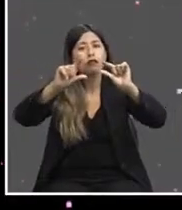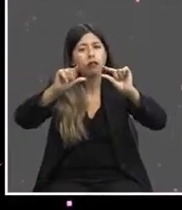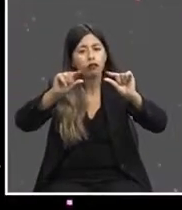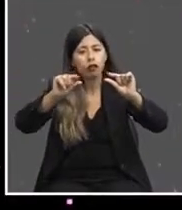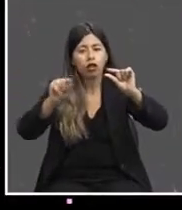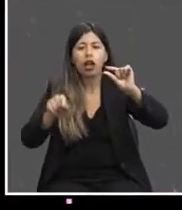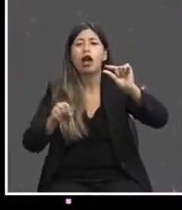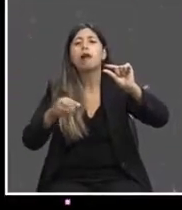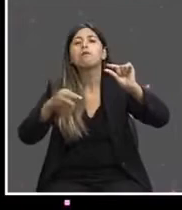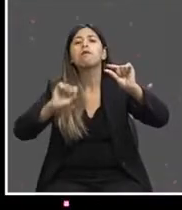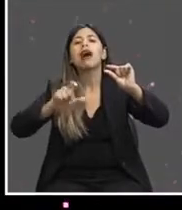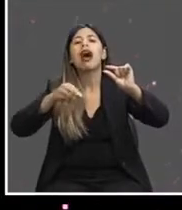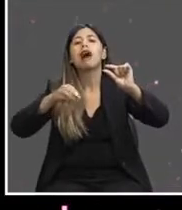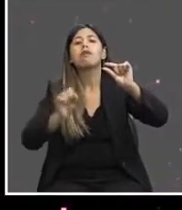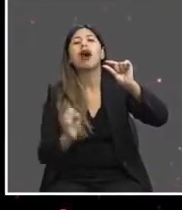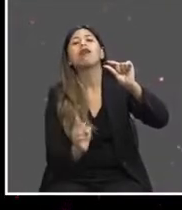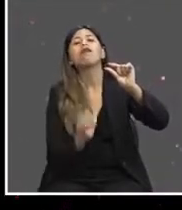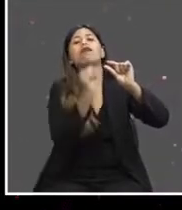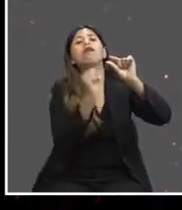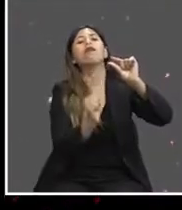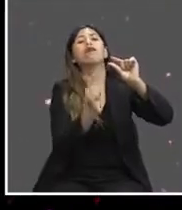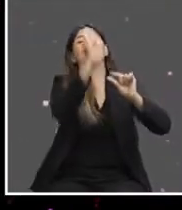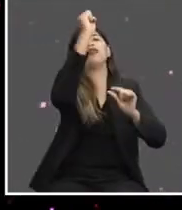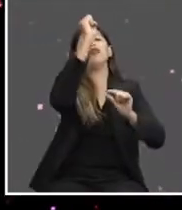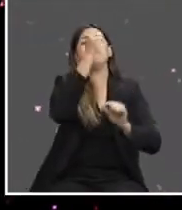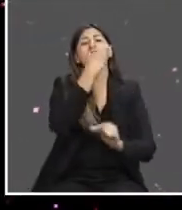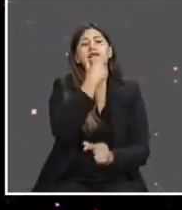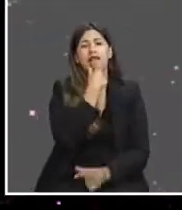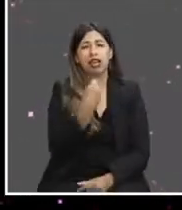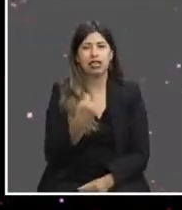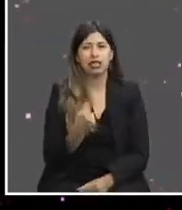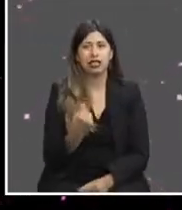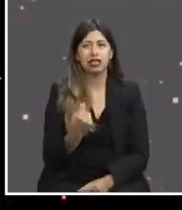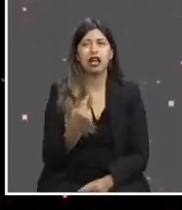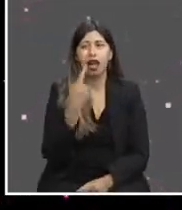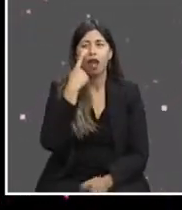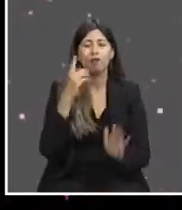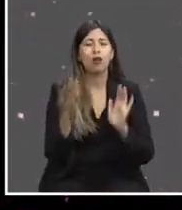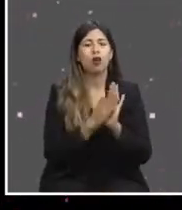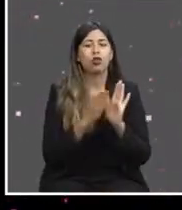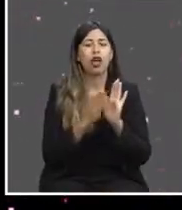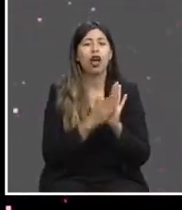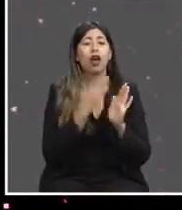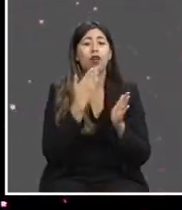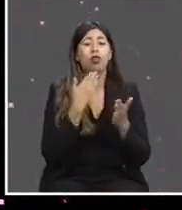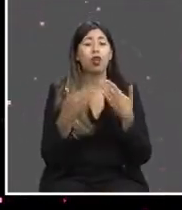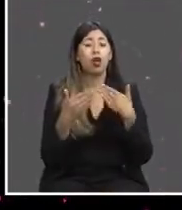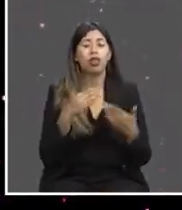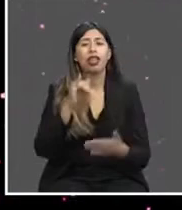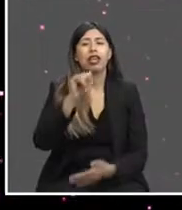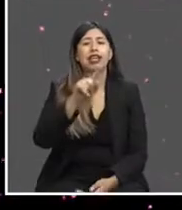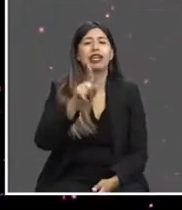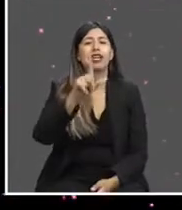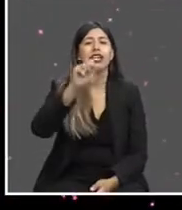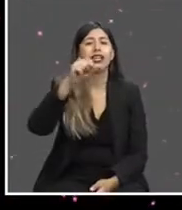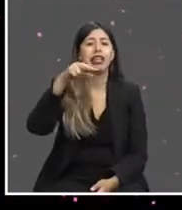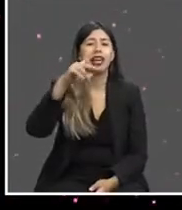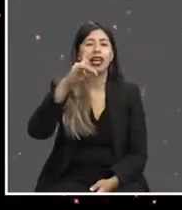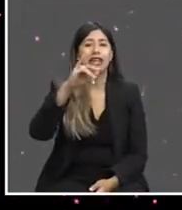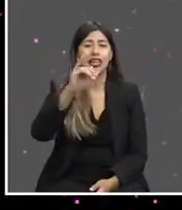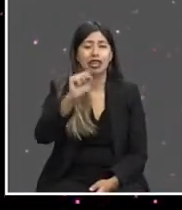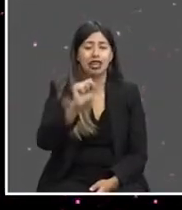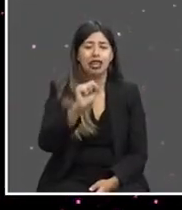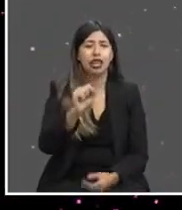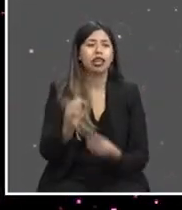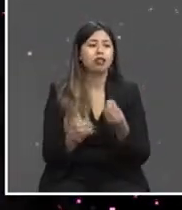podrían empezar a ascender más fácilmente, como ha sido demostrado en el caso de Islandia. ¿Qué podría ocurrir al